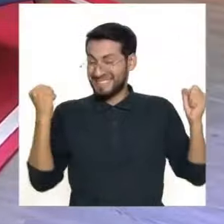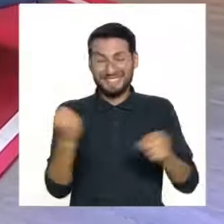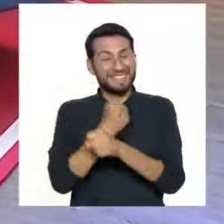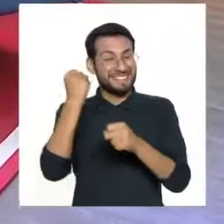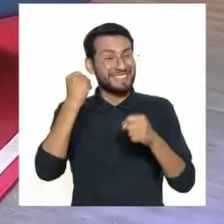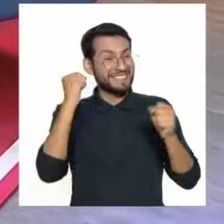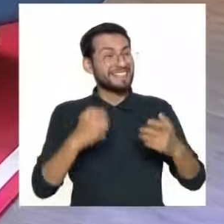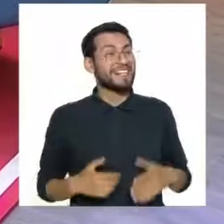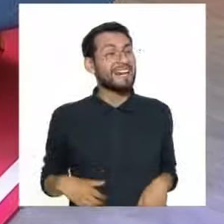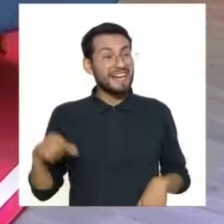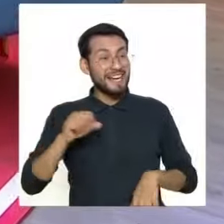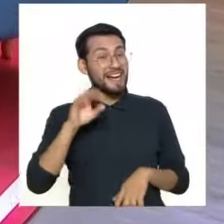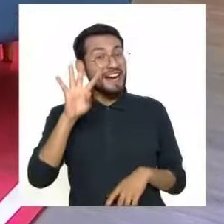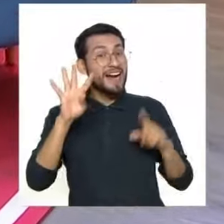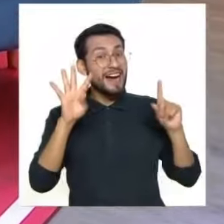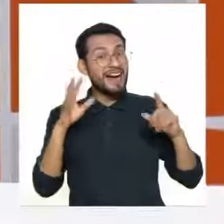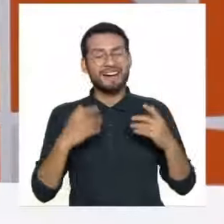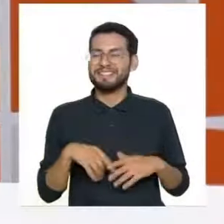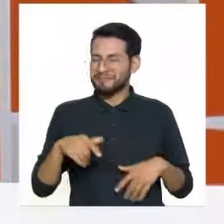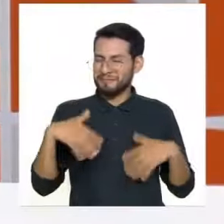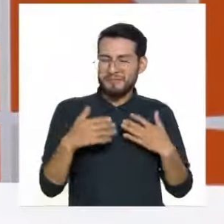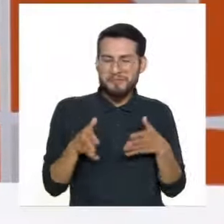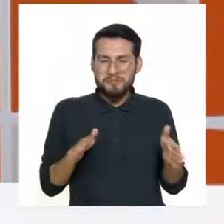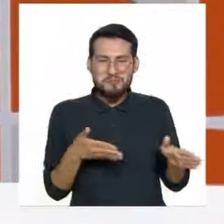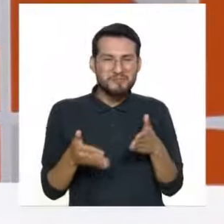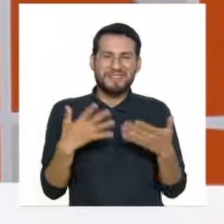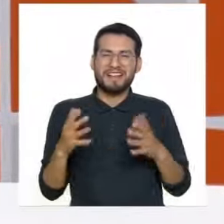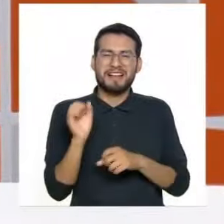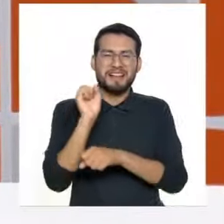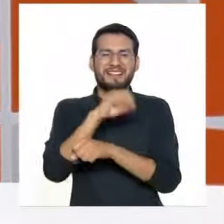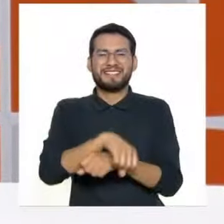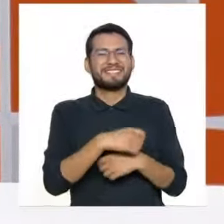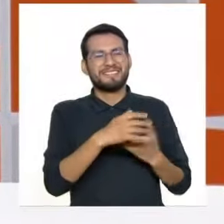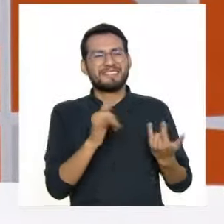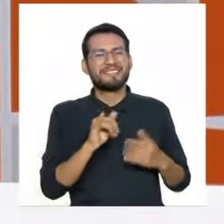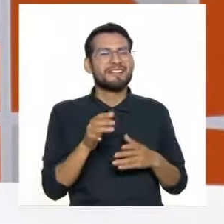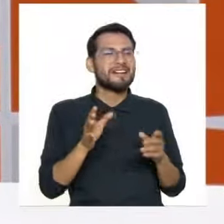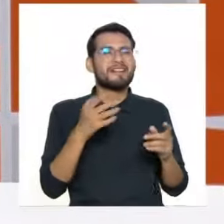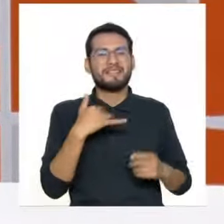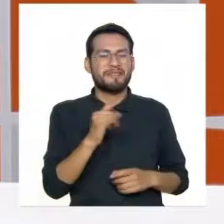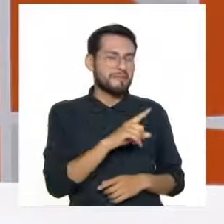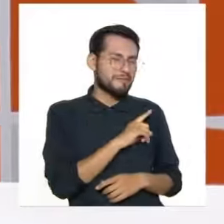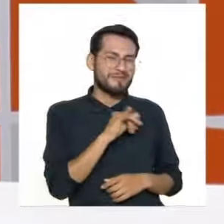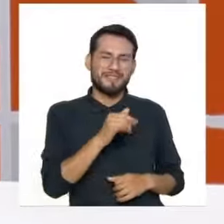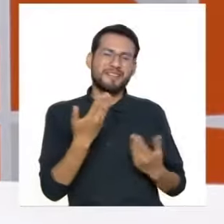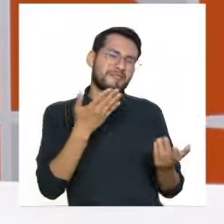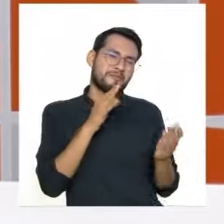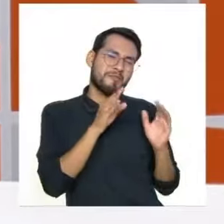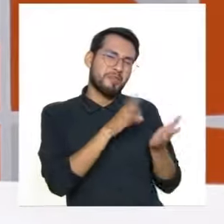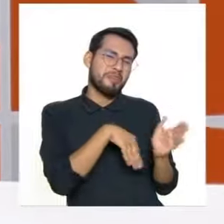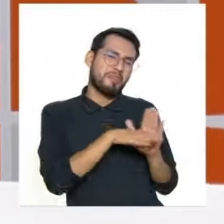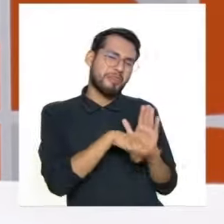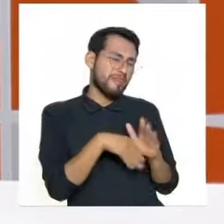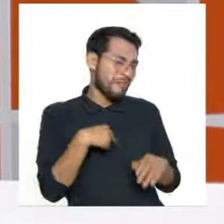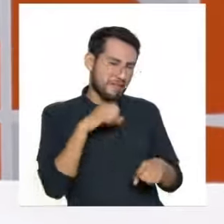maravilloso Claro que ese fue un partido como una pichanguita porque ganarle a ell le gana H primero primaria no